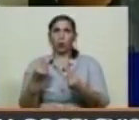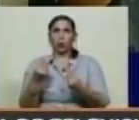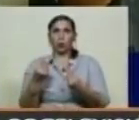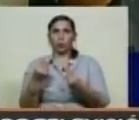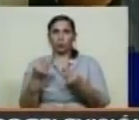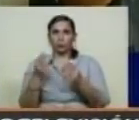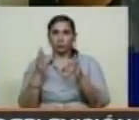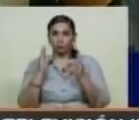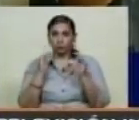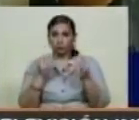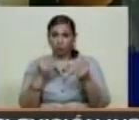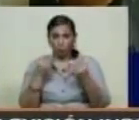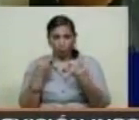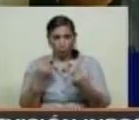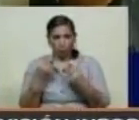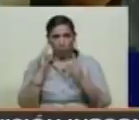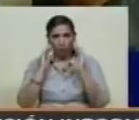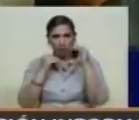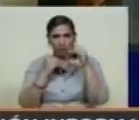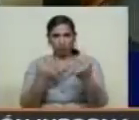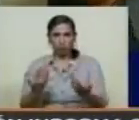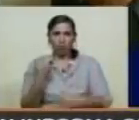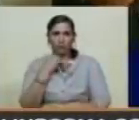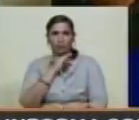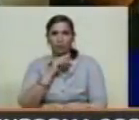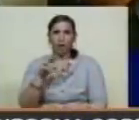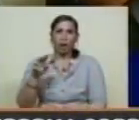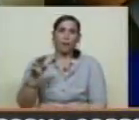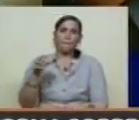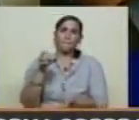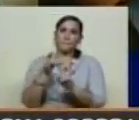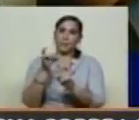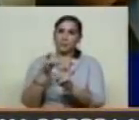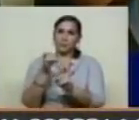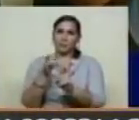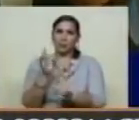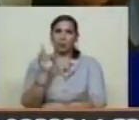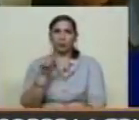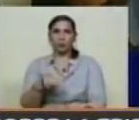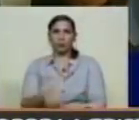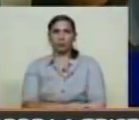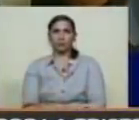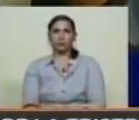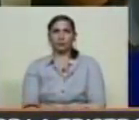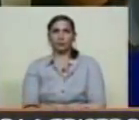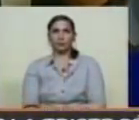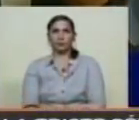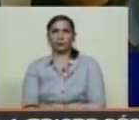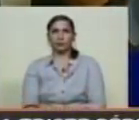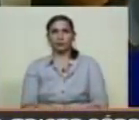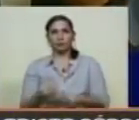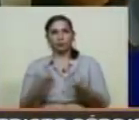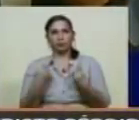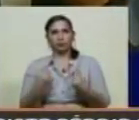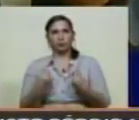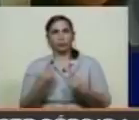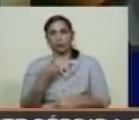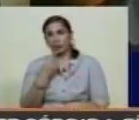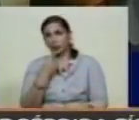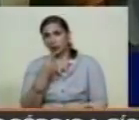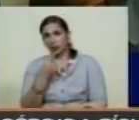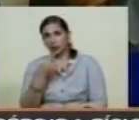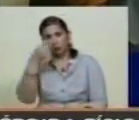VIH, mejoramiento de la cadena de frío, para agua, saneamiento e higiene, como refería el señor